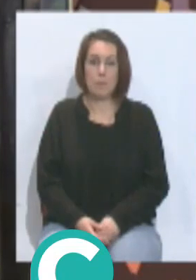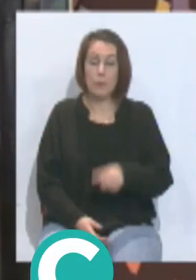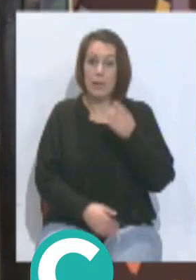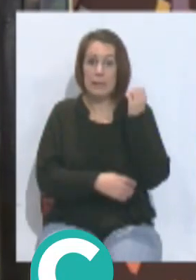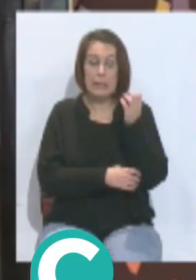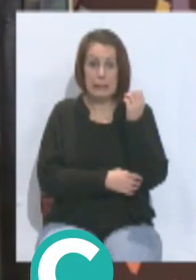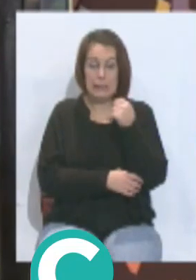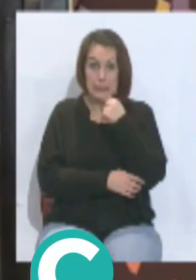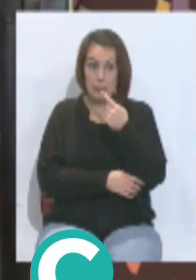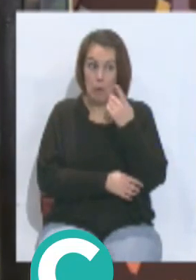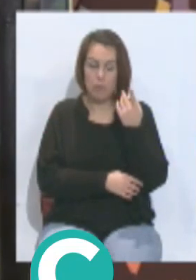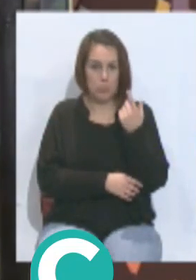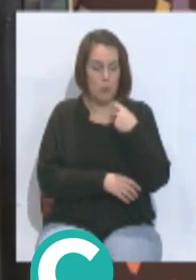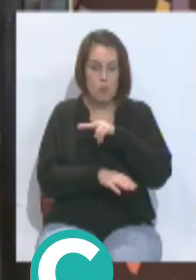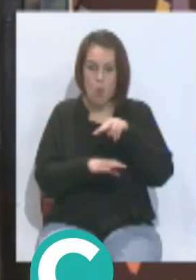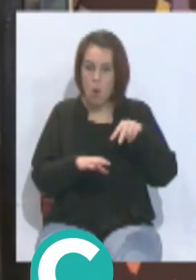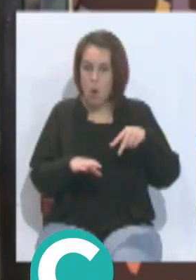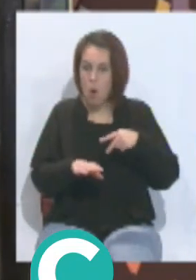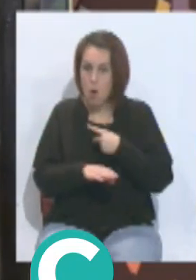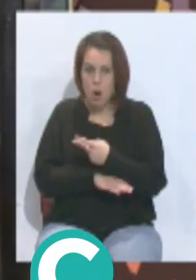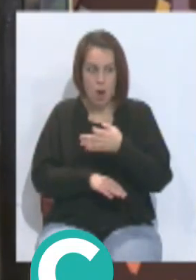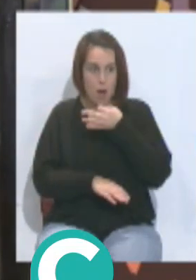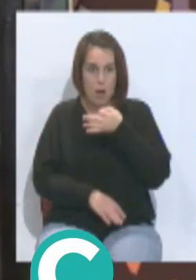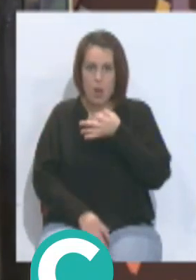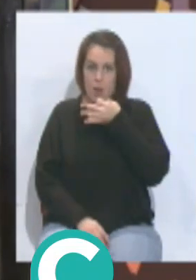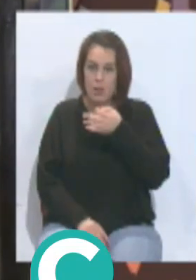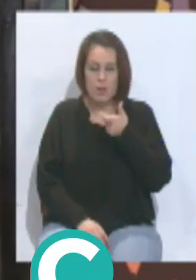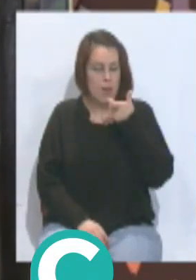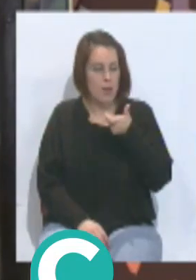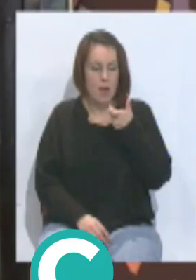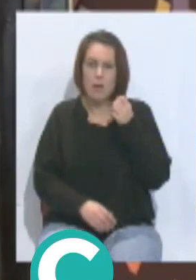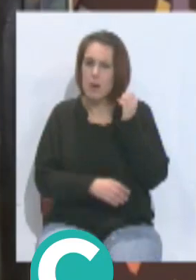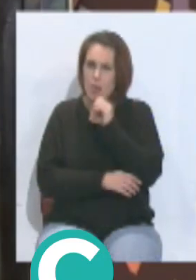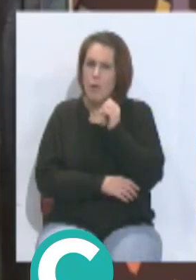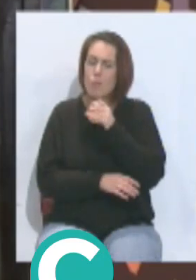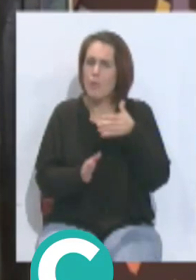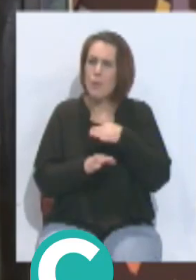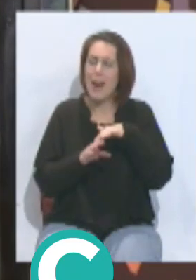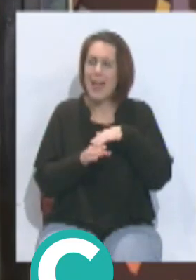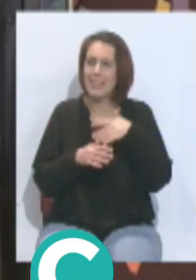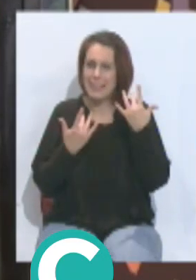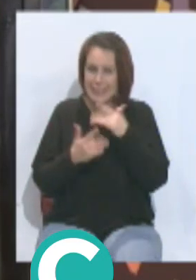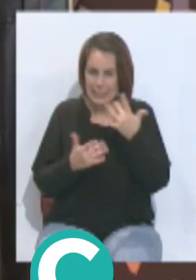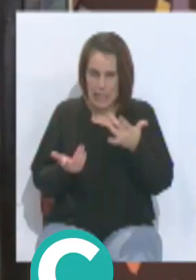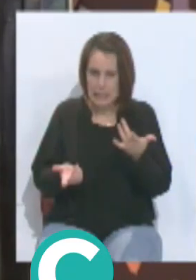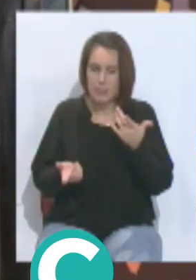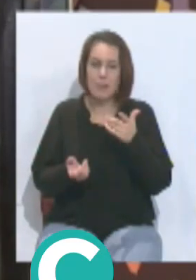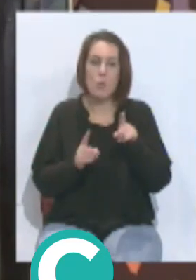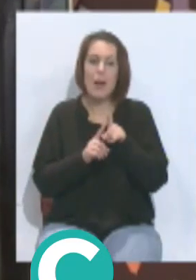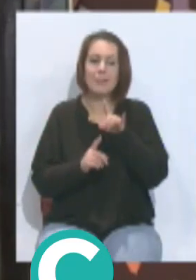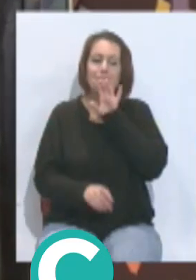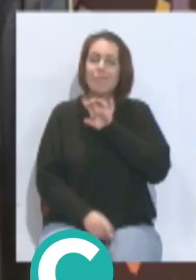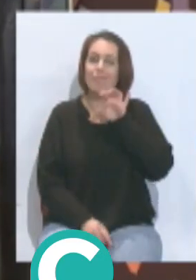Una charla, como decimos, de prácticamente dos horas de duración, en la que también hubo coplas y momento para las risas. ¿Y de qué manera? Como la